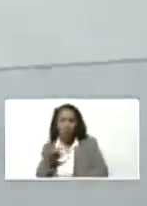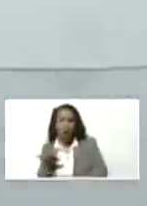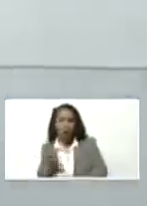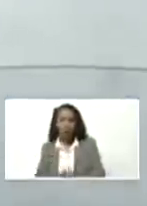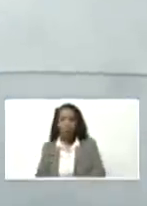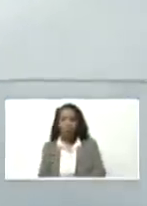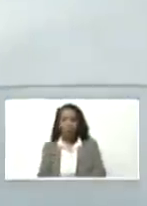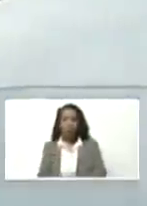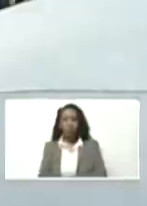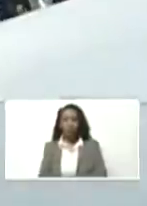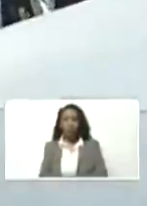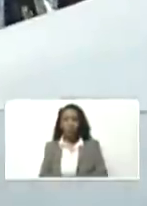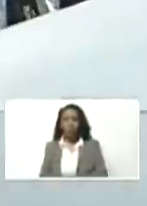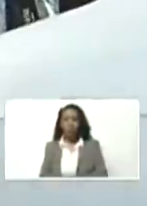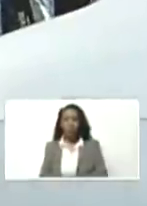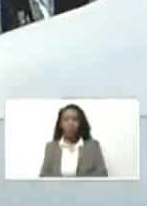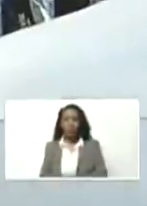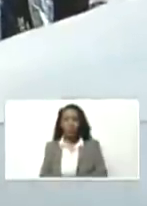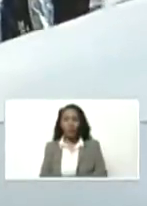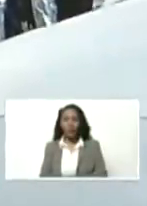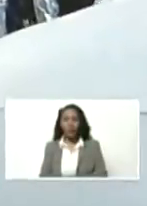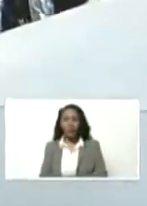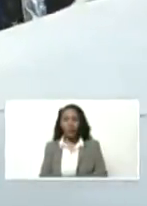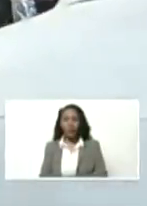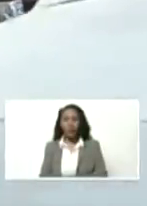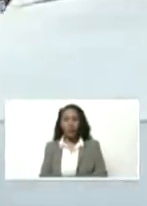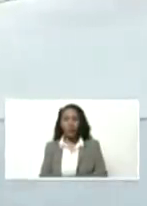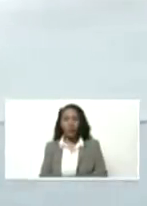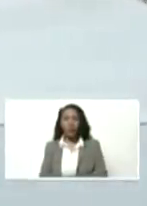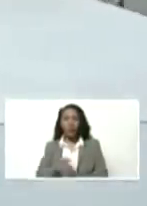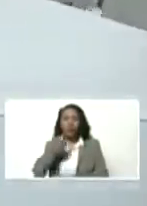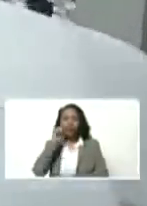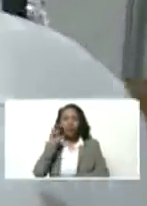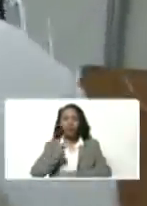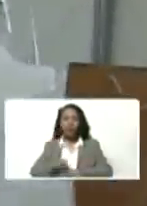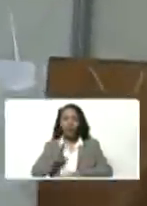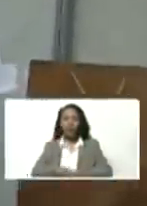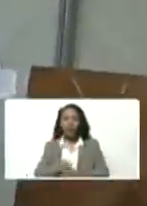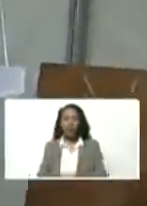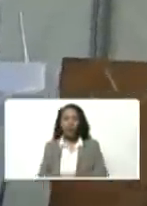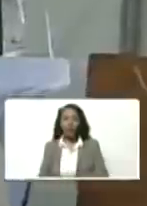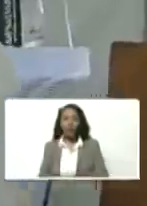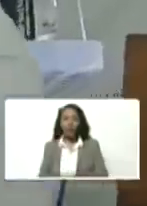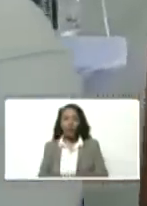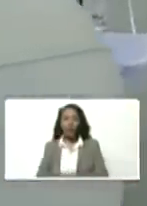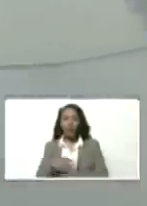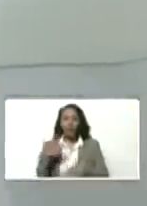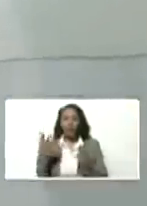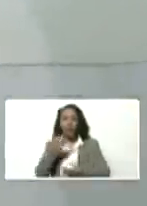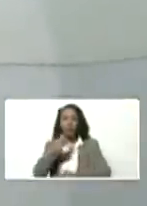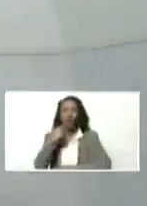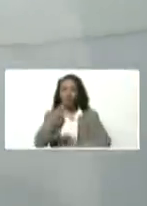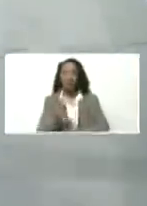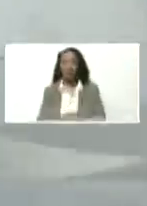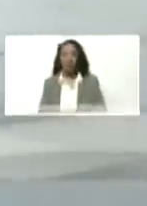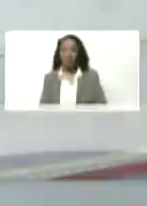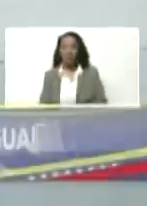Café negro, retinto, que presidente, pique, que, querido, ¿qué más dice? Hemos